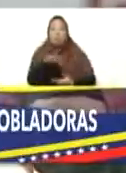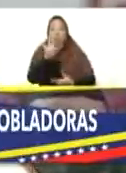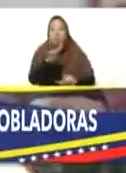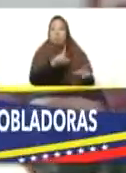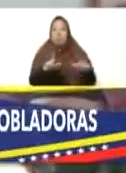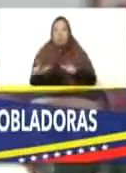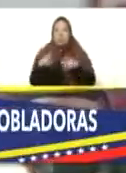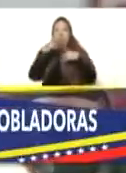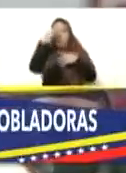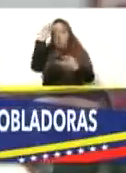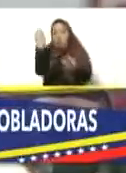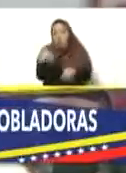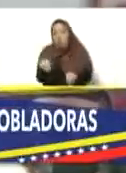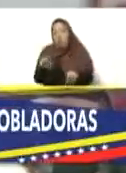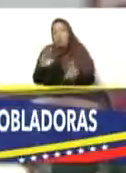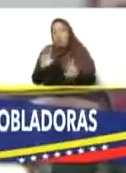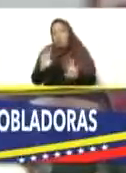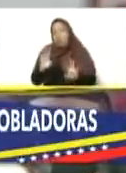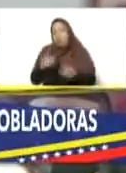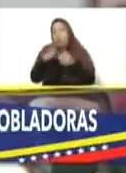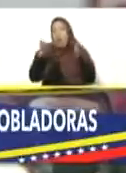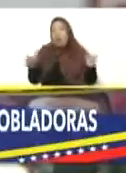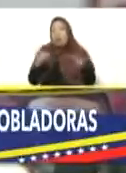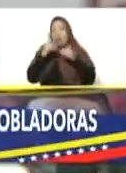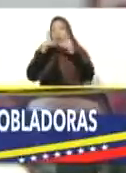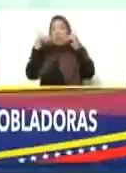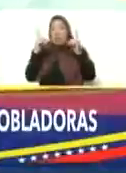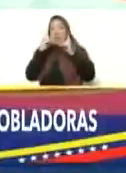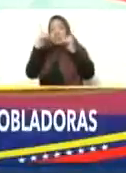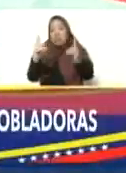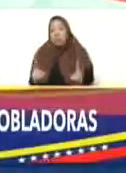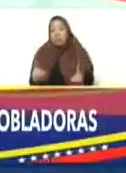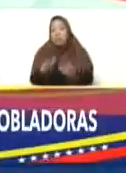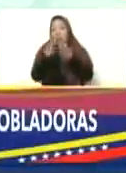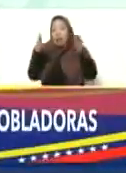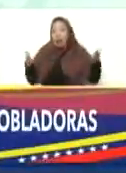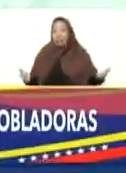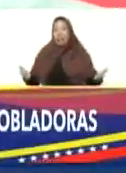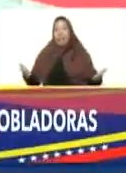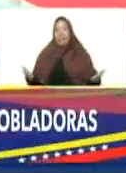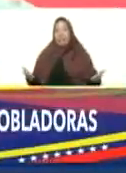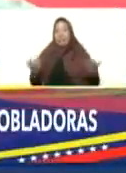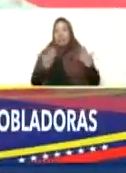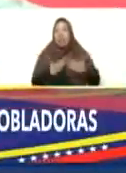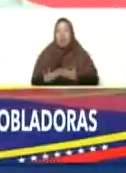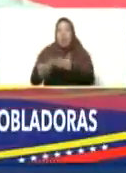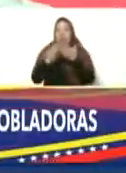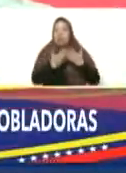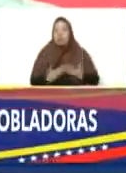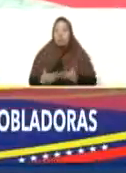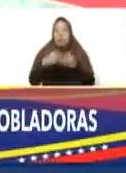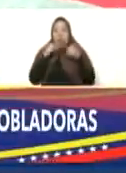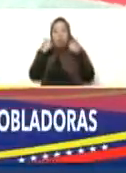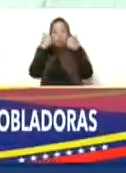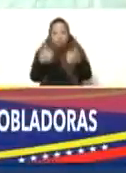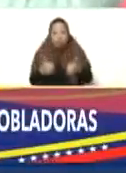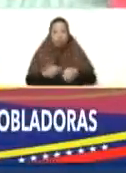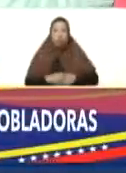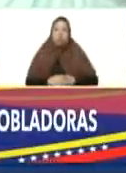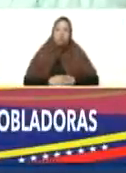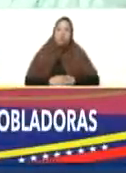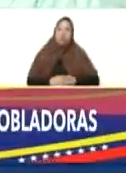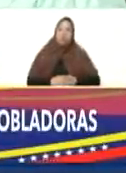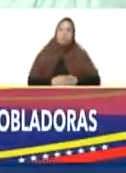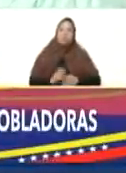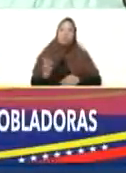cuales usted tiene que tomar como las grandes decisiones con lo primero que este amigo estudiarla bien porque déjame estudiarla y después entonces